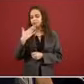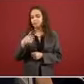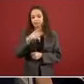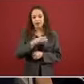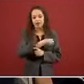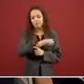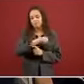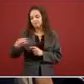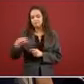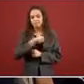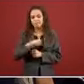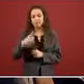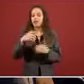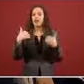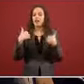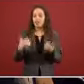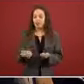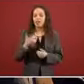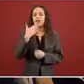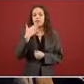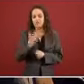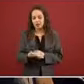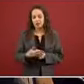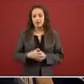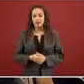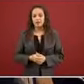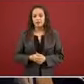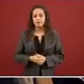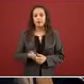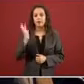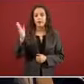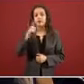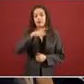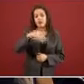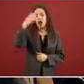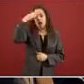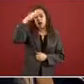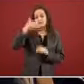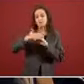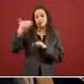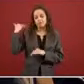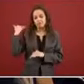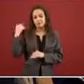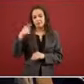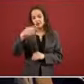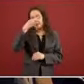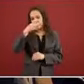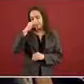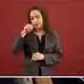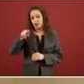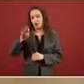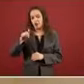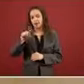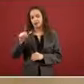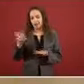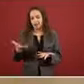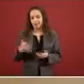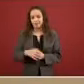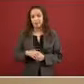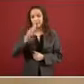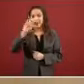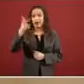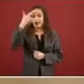entienden, saben lo que eso pasa, ya lo vieron con el H1 y el N1, entonces lo entienden. Siempre les recordamos eso. ¿Se acuerdan